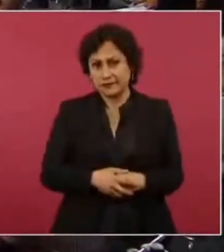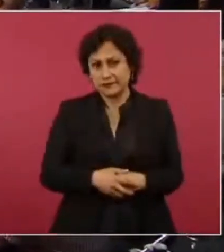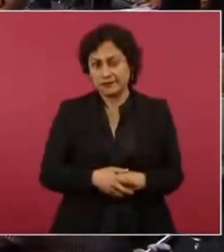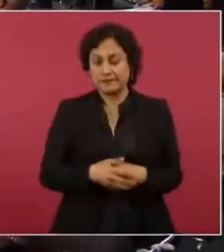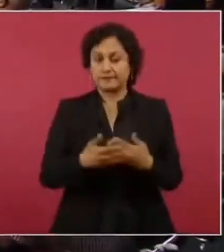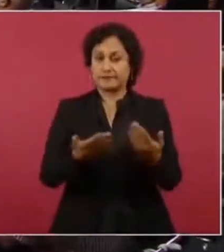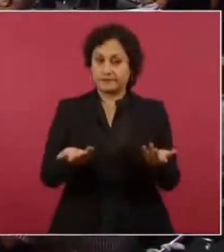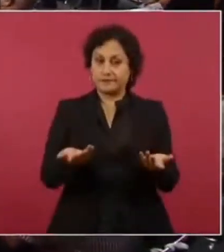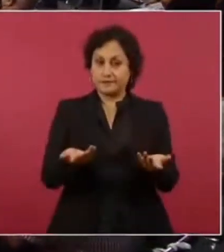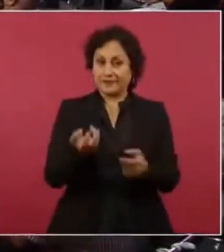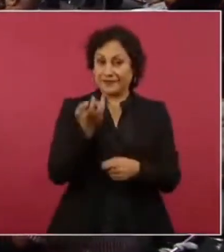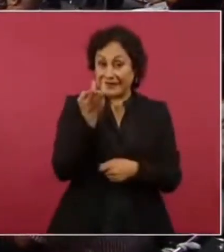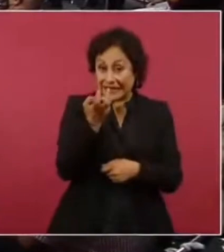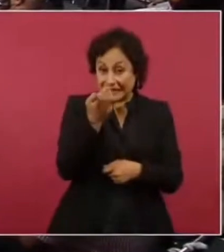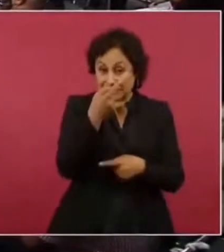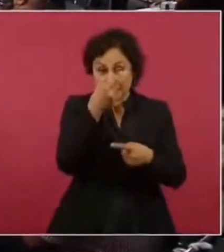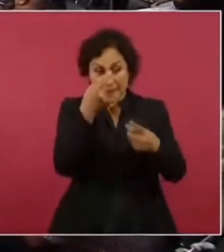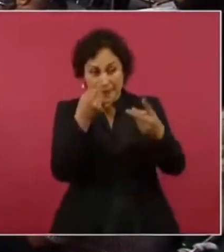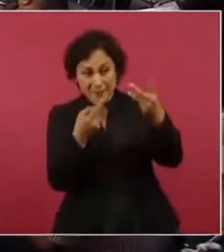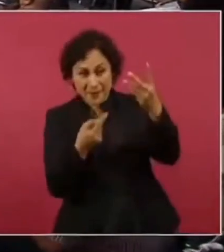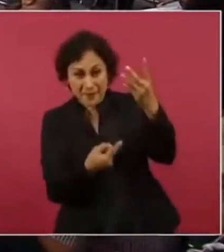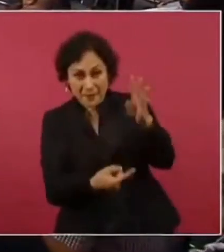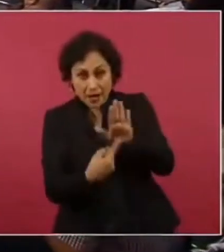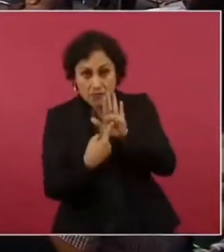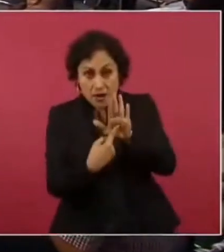es importante todo esto